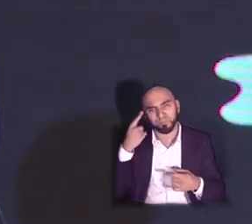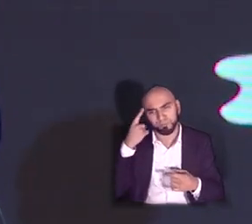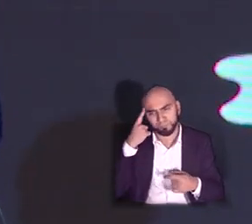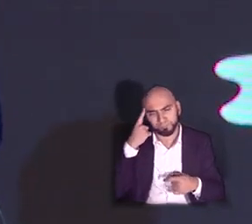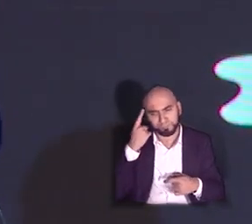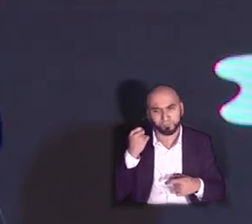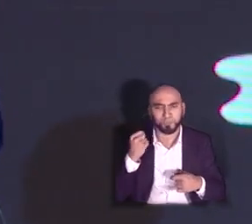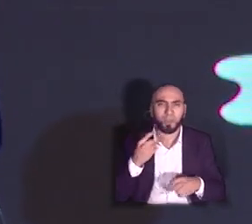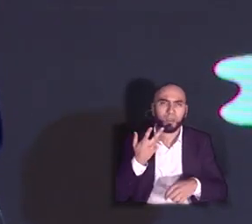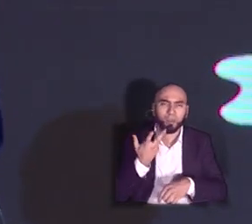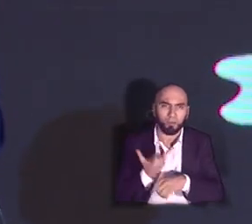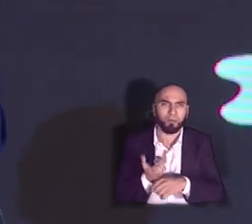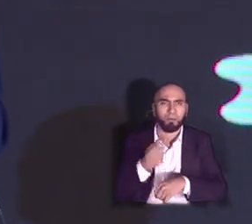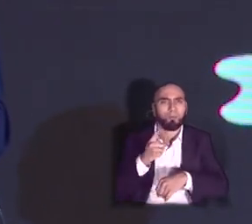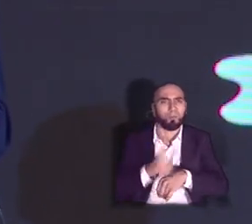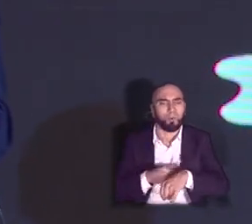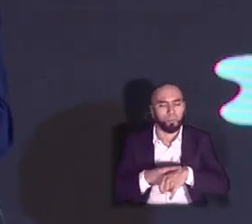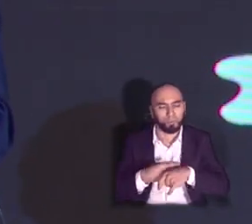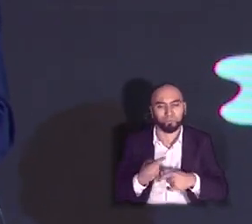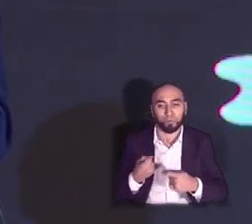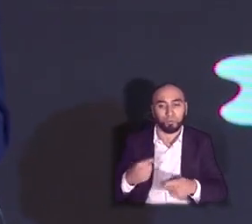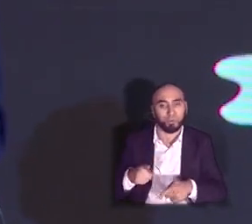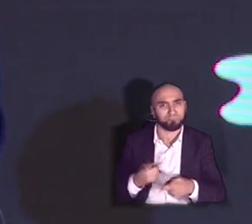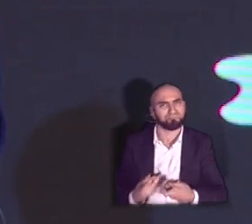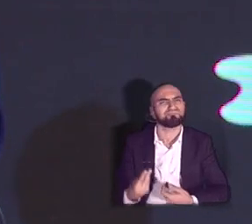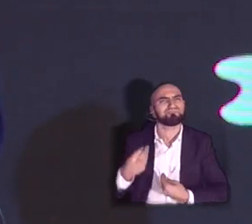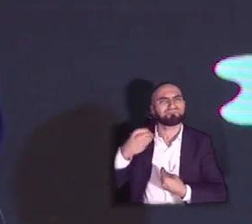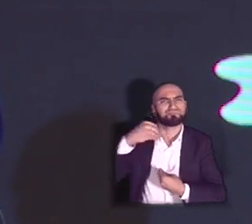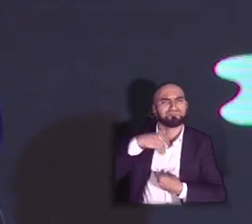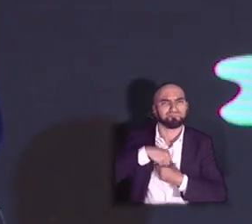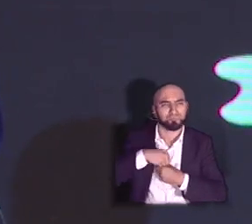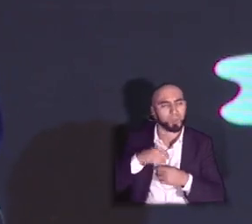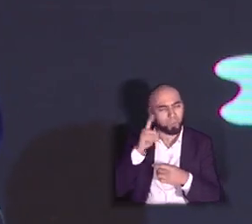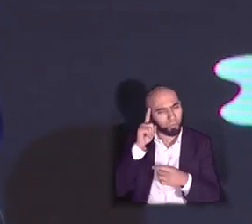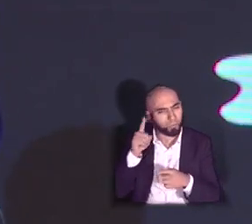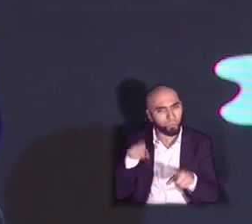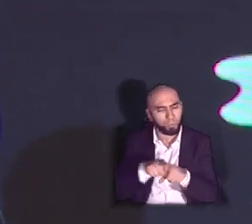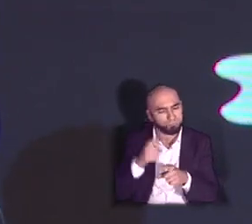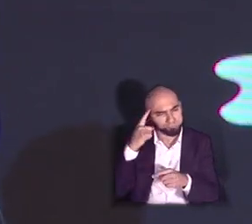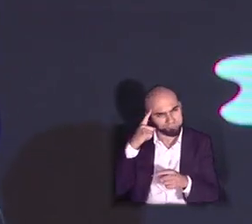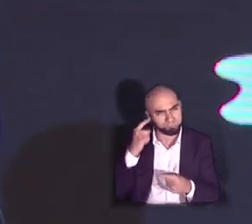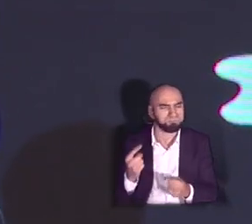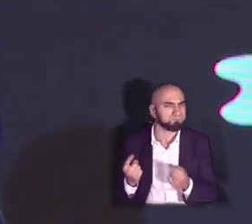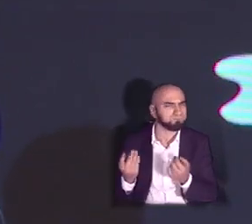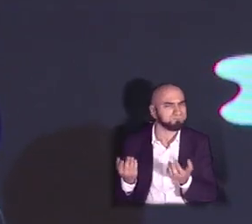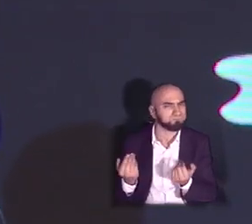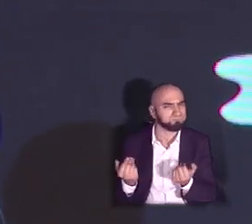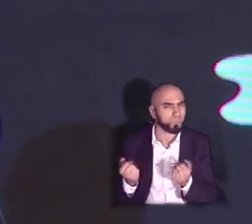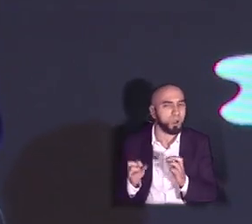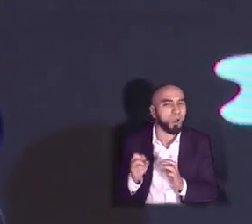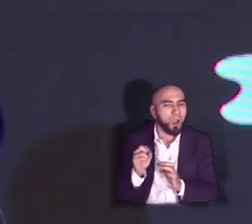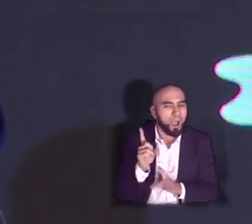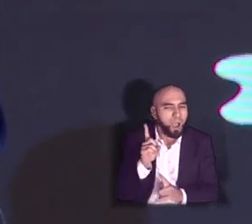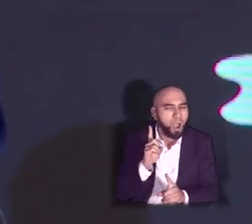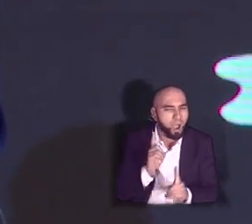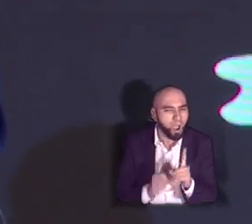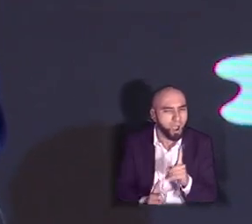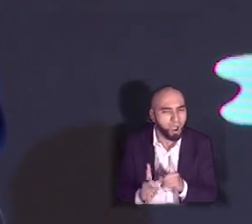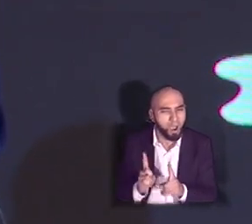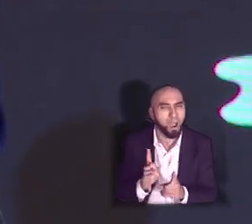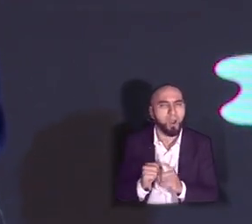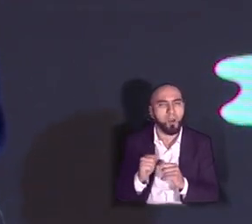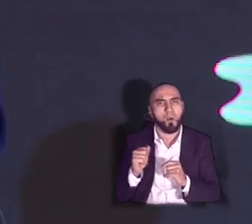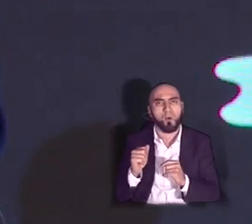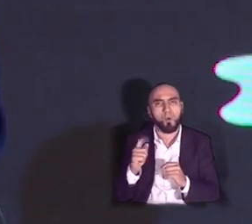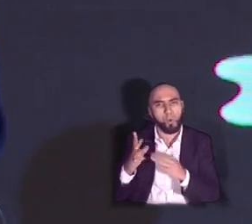especie de momento interno. No hay razón de esperar que algo análogo a un momento existirá en la evolución. Una